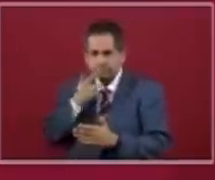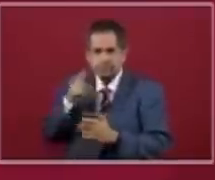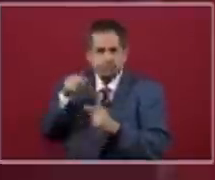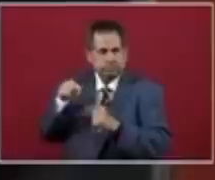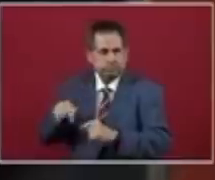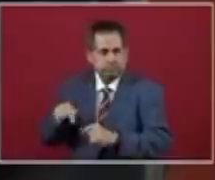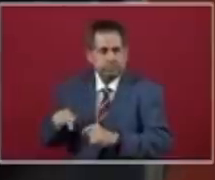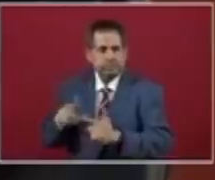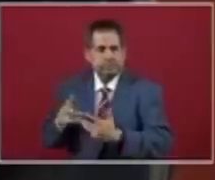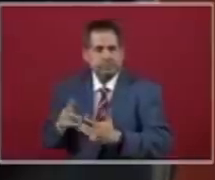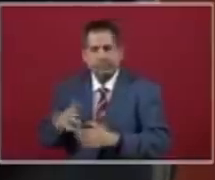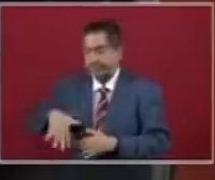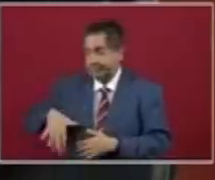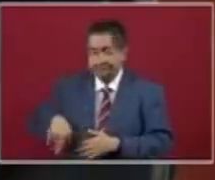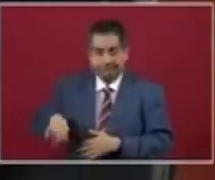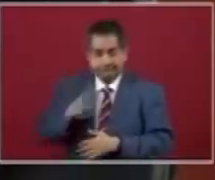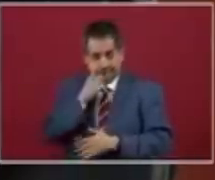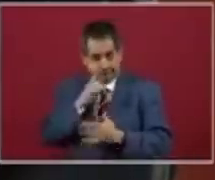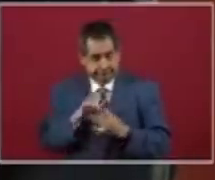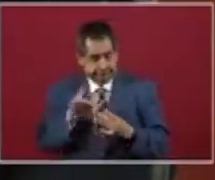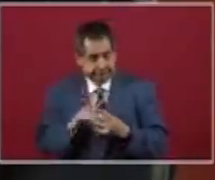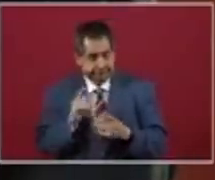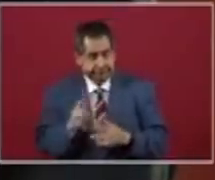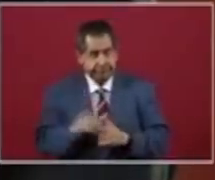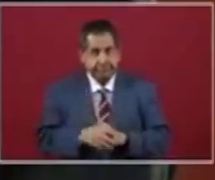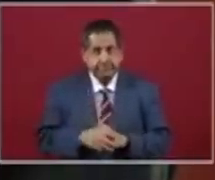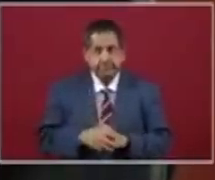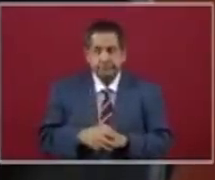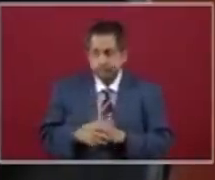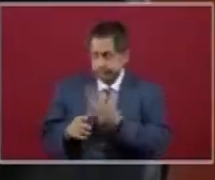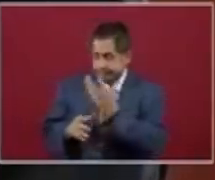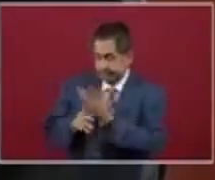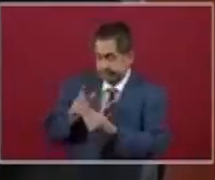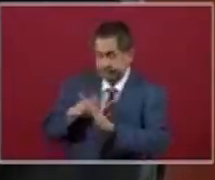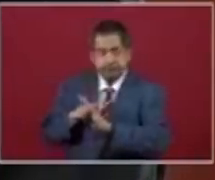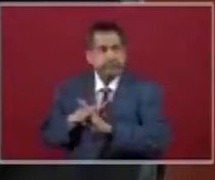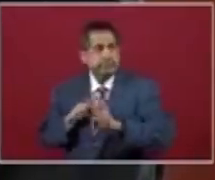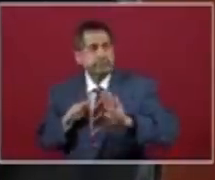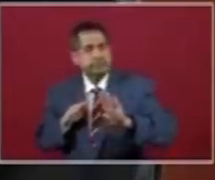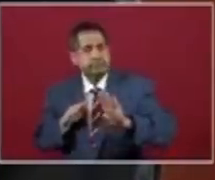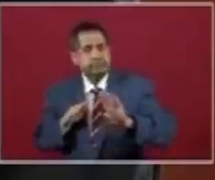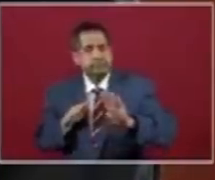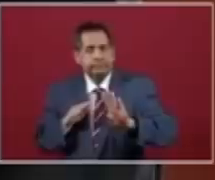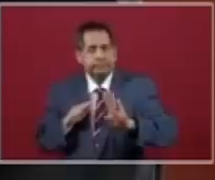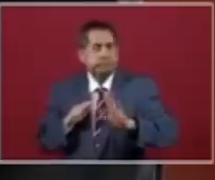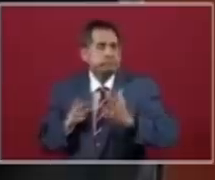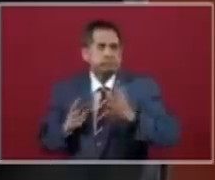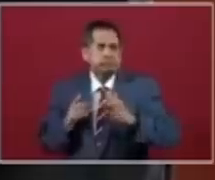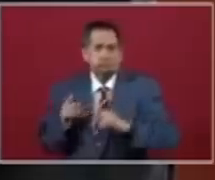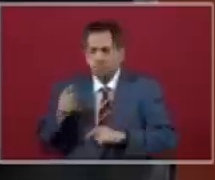y, como aquí se dijo, que la migración sea optativa,